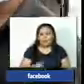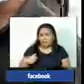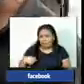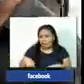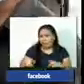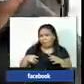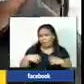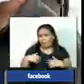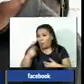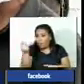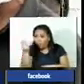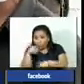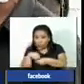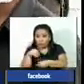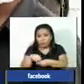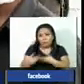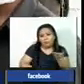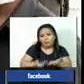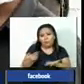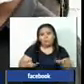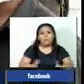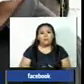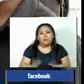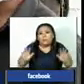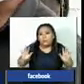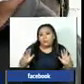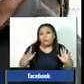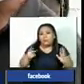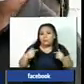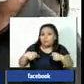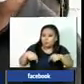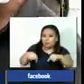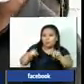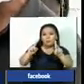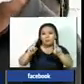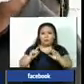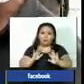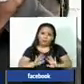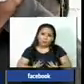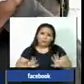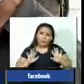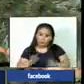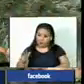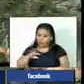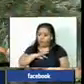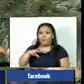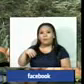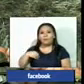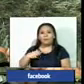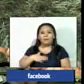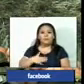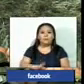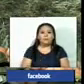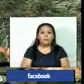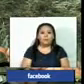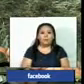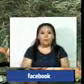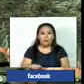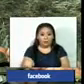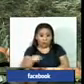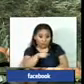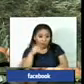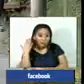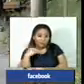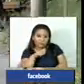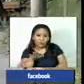viviendo, con poquito que ganamos y pues sí, y vamos pasándola así, despacio, con mi familia. Algunos relatan que